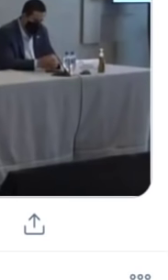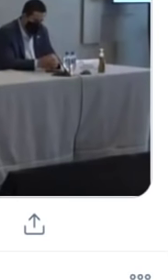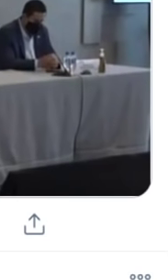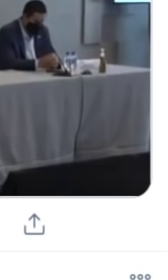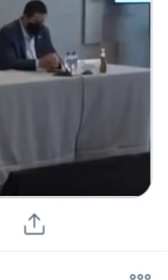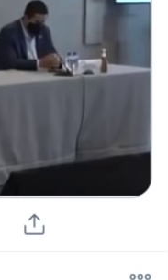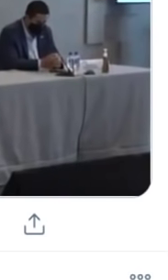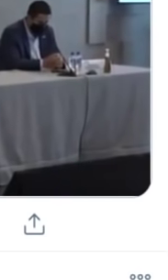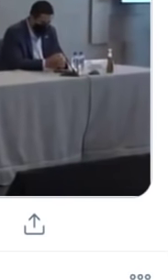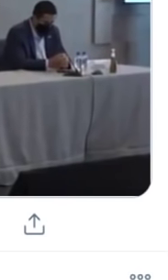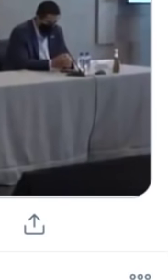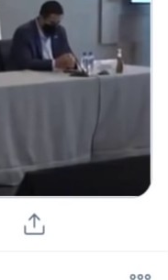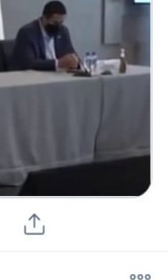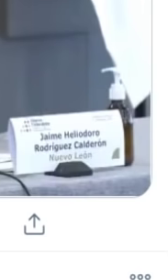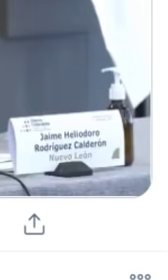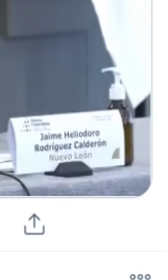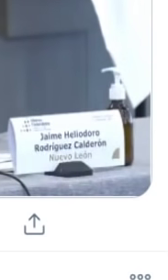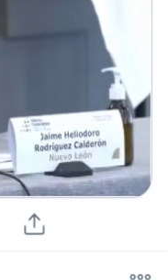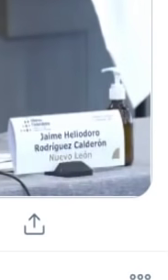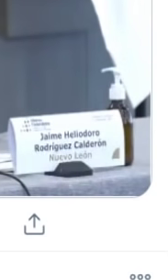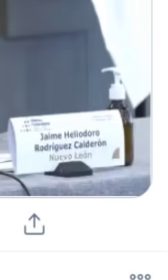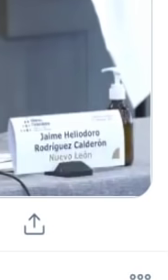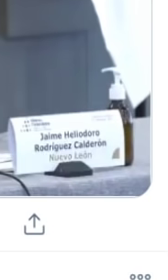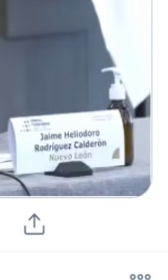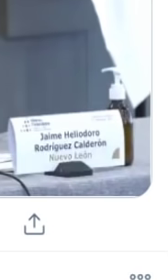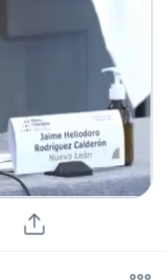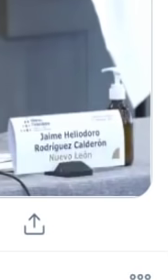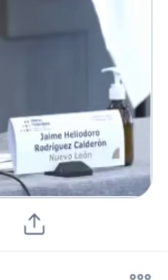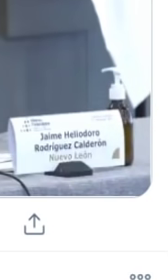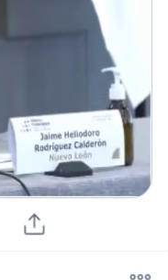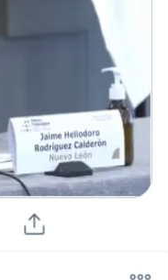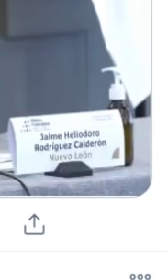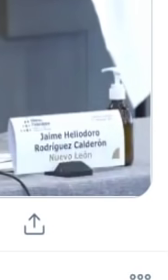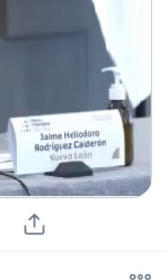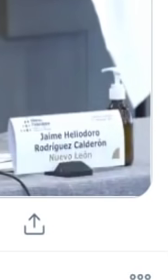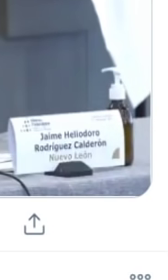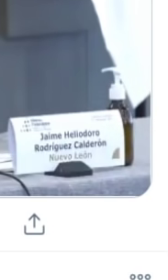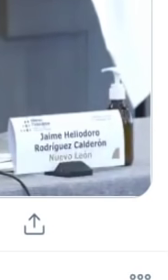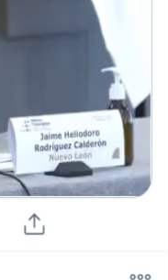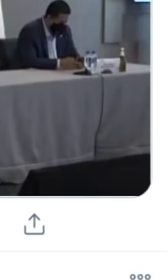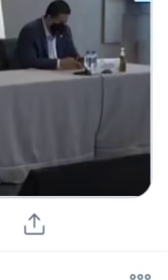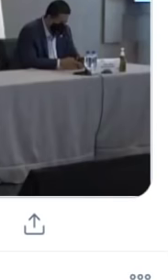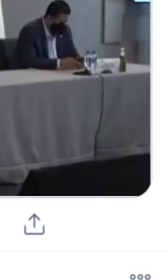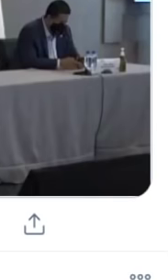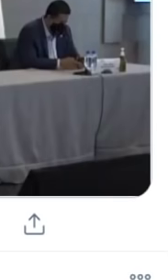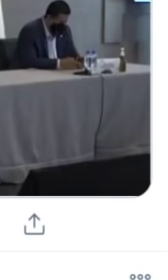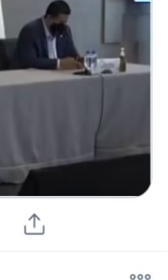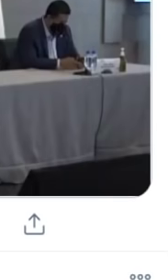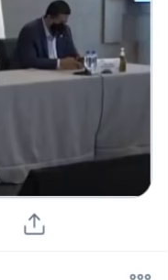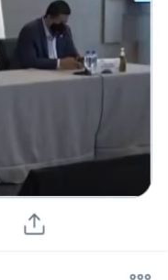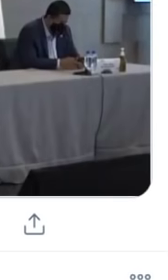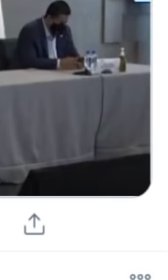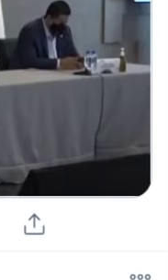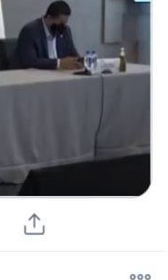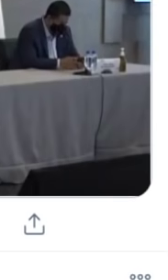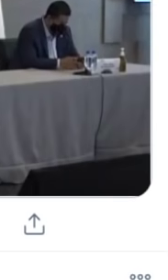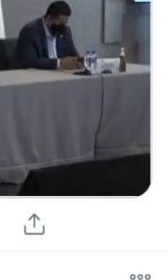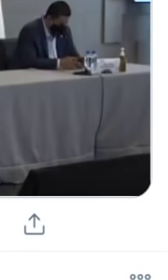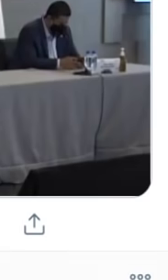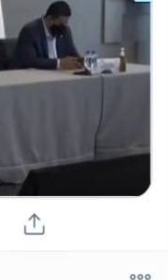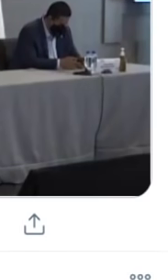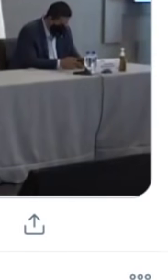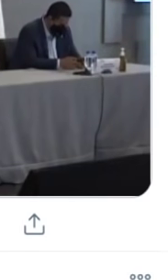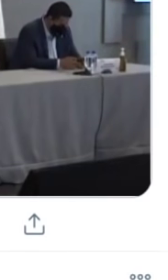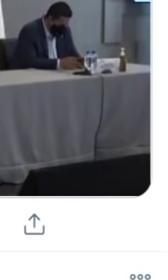un escenario de parálisis económico, mientras grupos con intereses políticos particulares cometen delitos federales